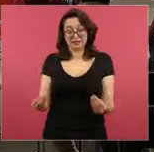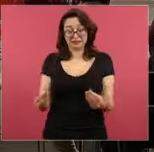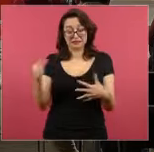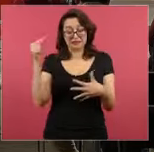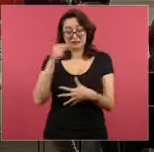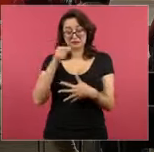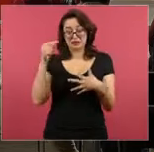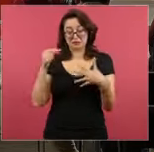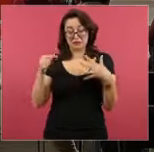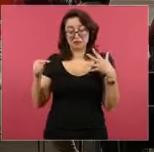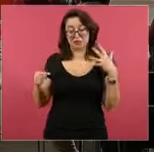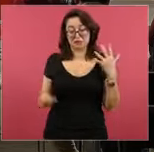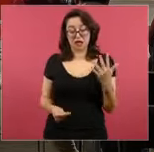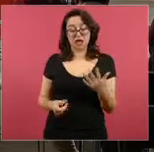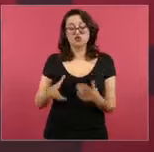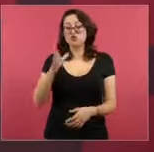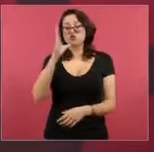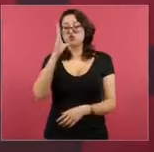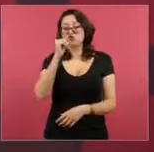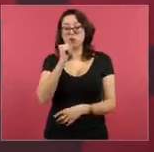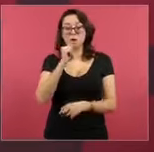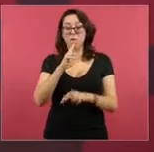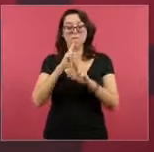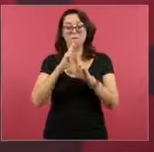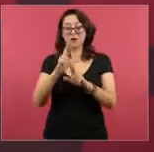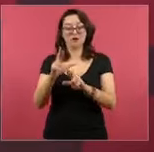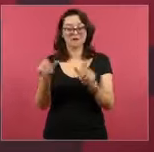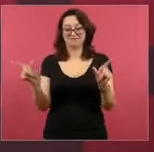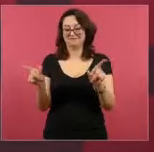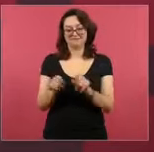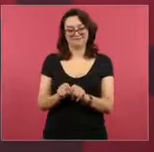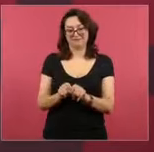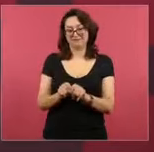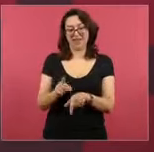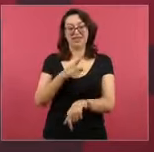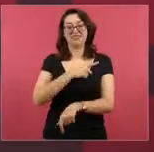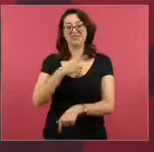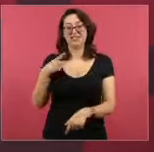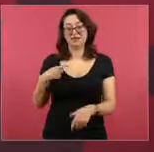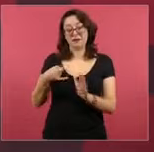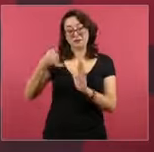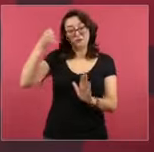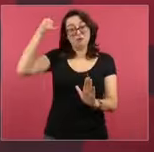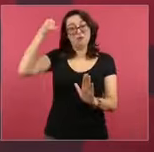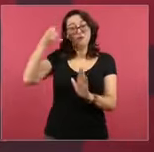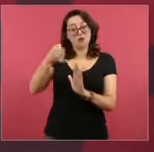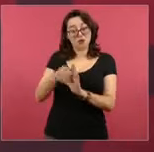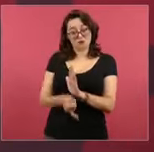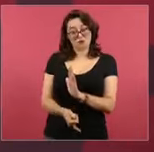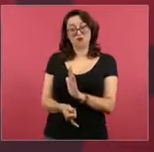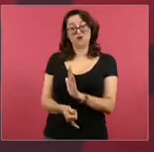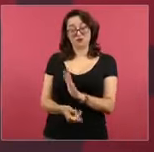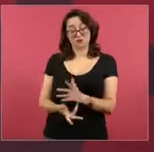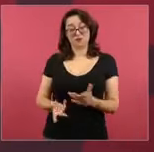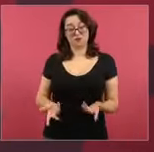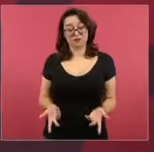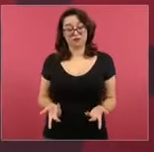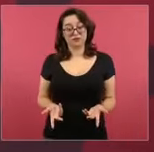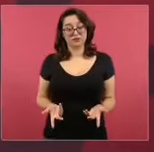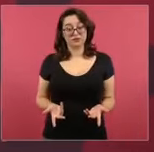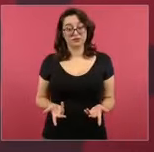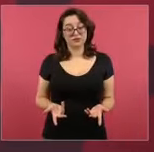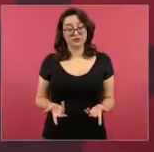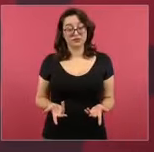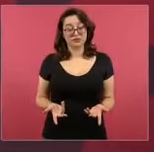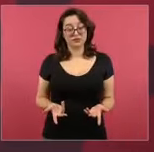que lo más recomendable es tomar en cuenta todas esas preguntas para que las podamos contestar hacia los maestros en la